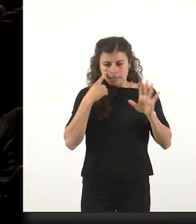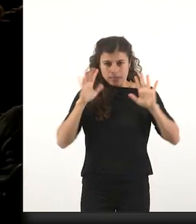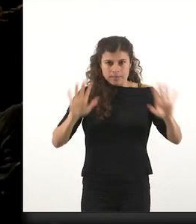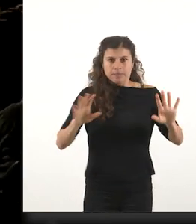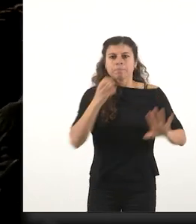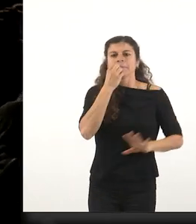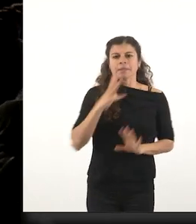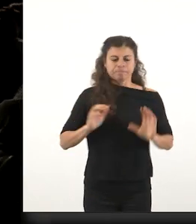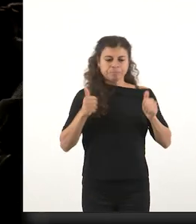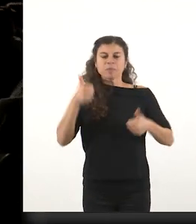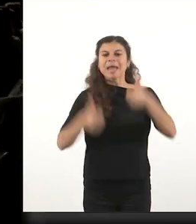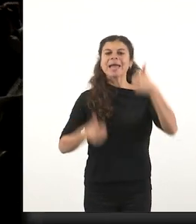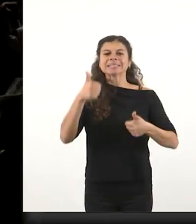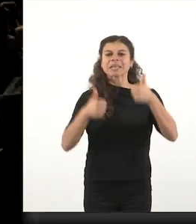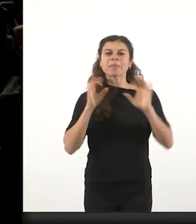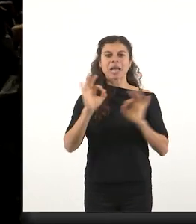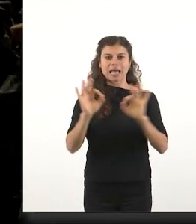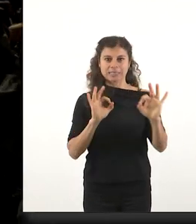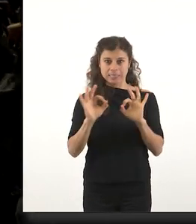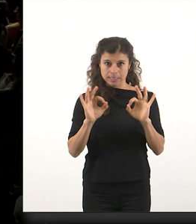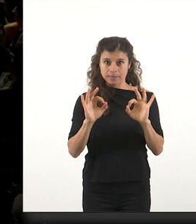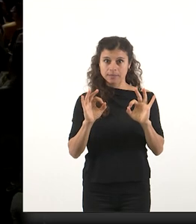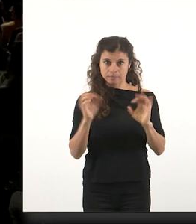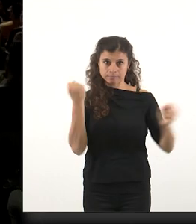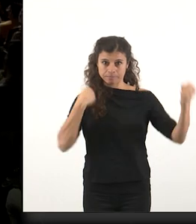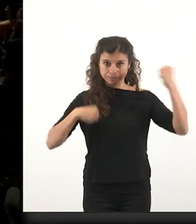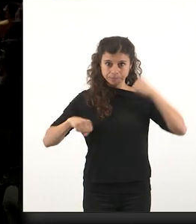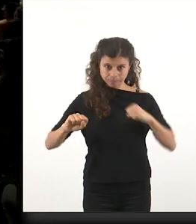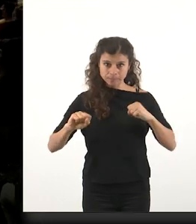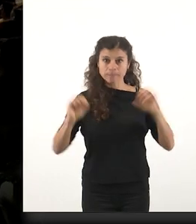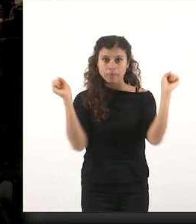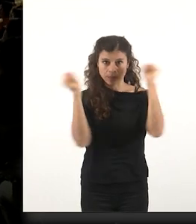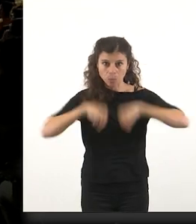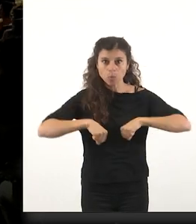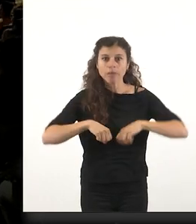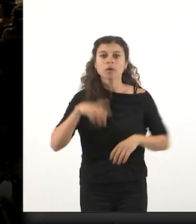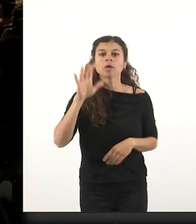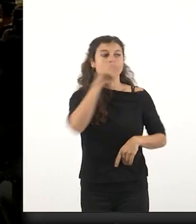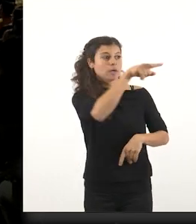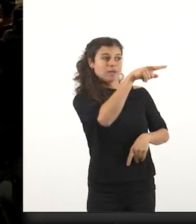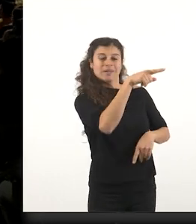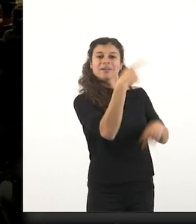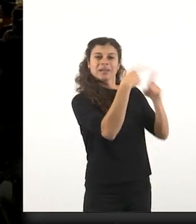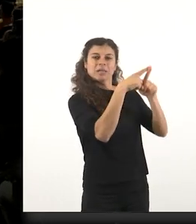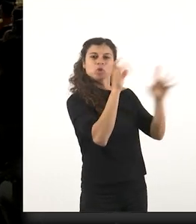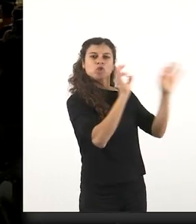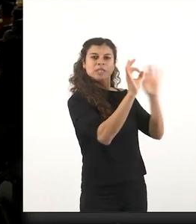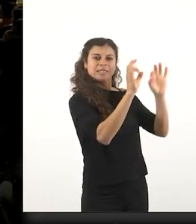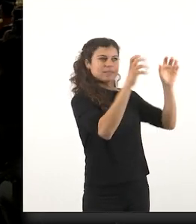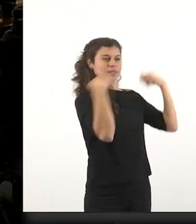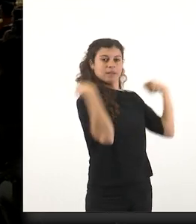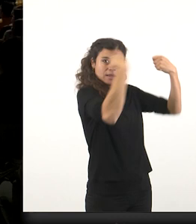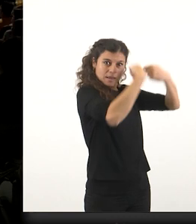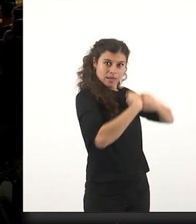actriz frente a ustedes, ¿vale? Cuando yo me ponga ese elemento teatral, ya no tenéis que ver a mi exmaltratador.